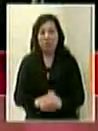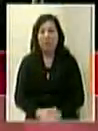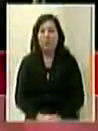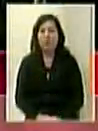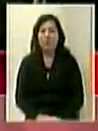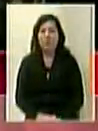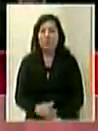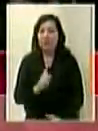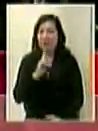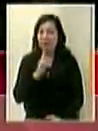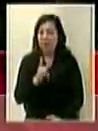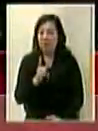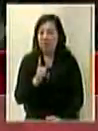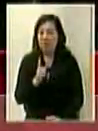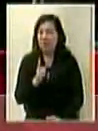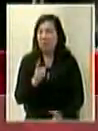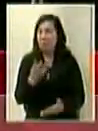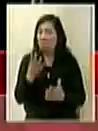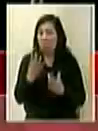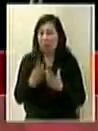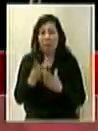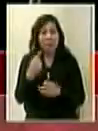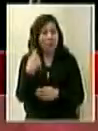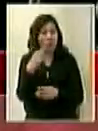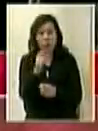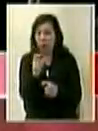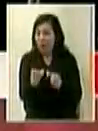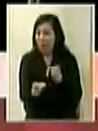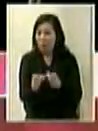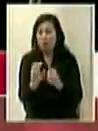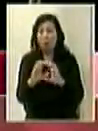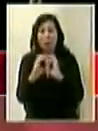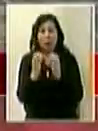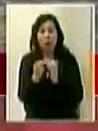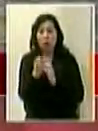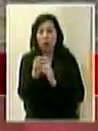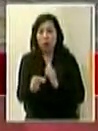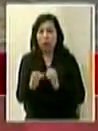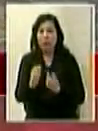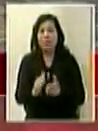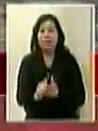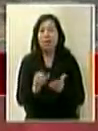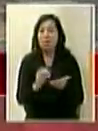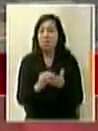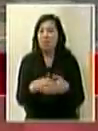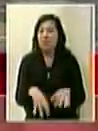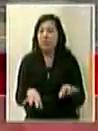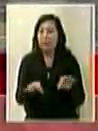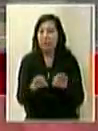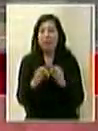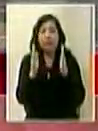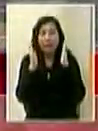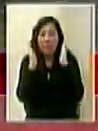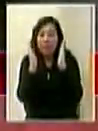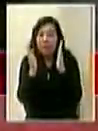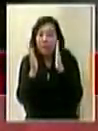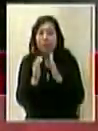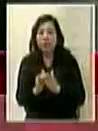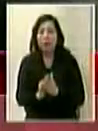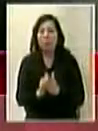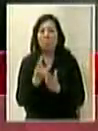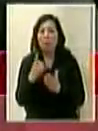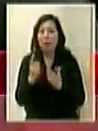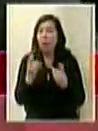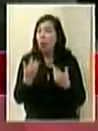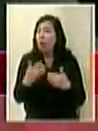yo creo que es una llamada de atención para todo el personal y todos los congresistas de la importancia de estar atentos a